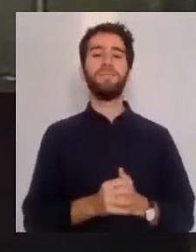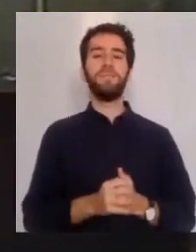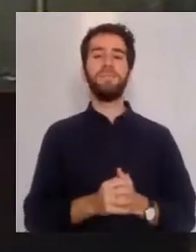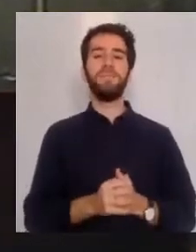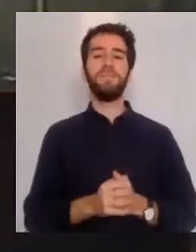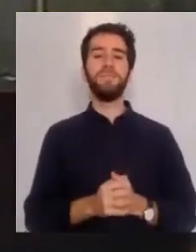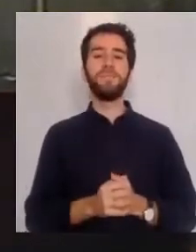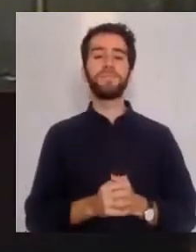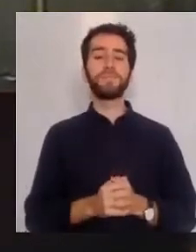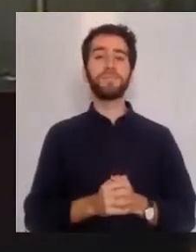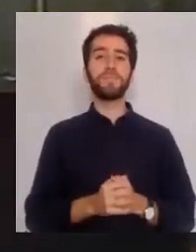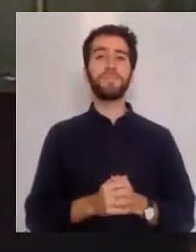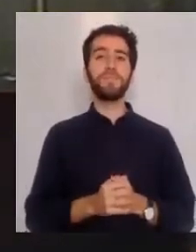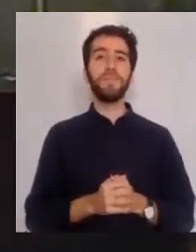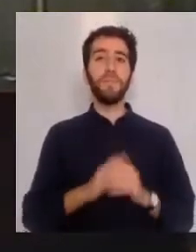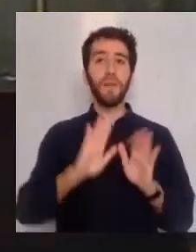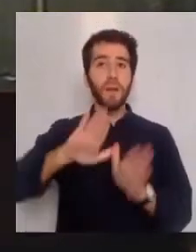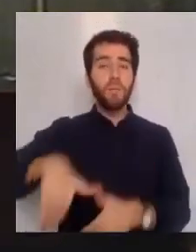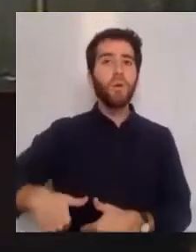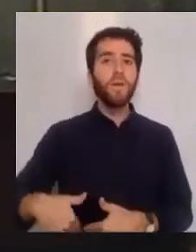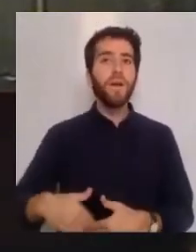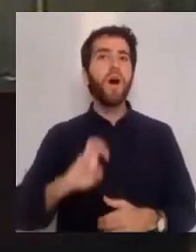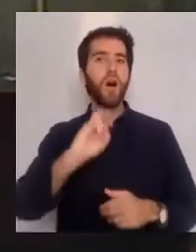Y por último, otra pregunta: